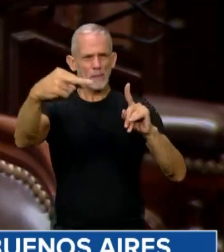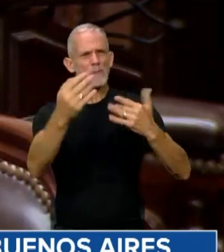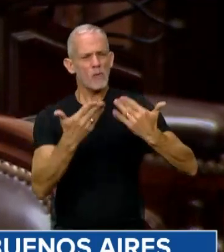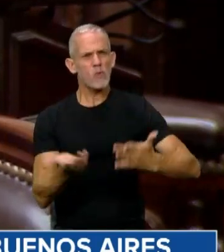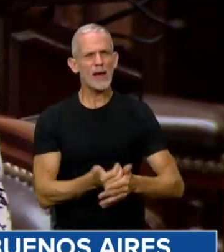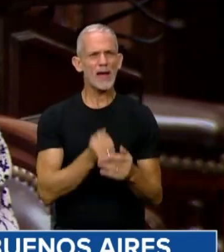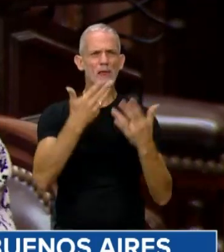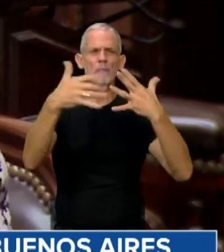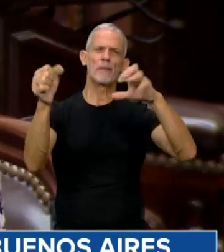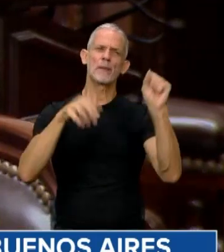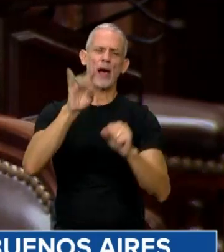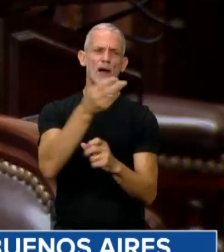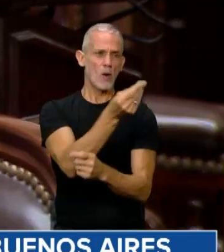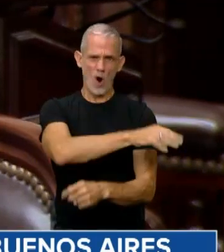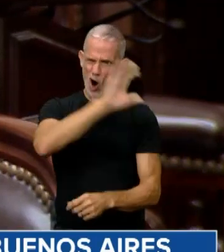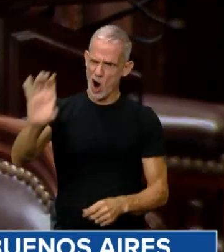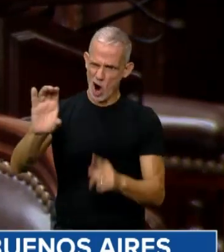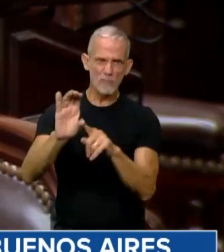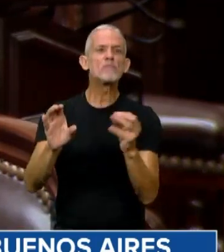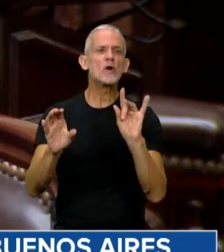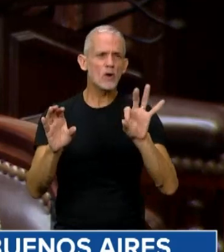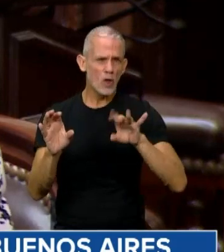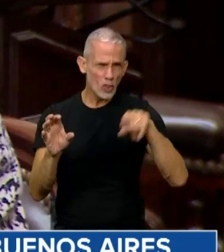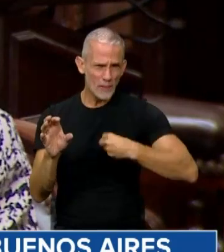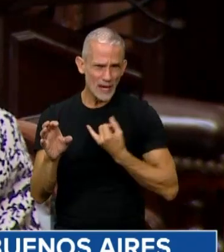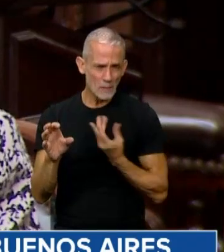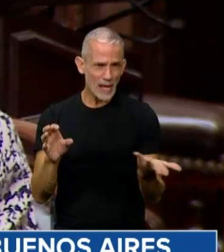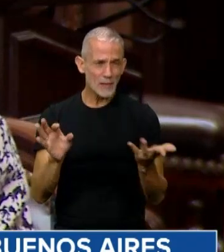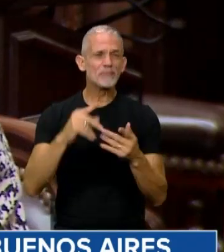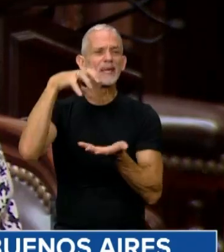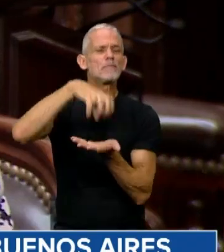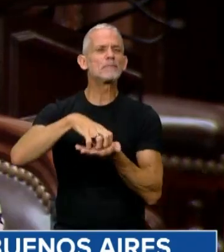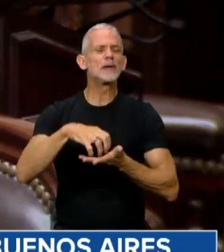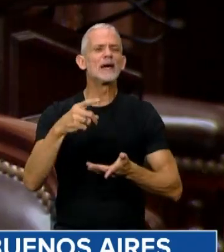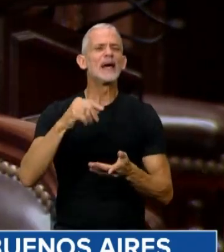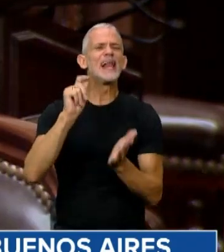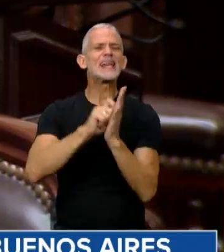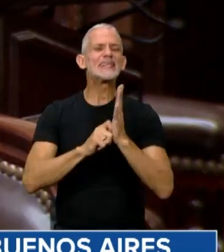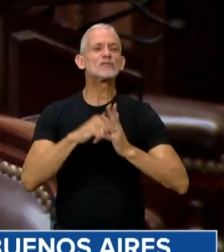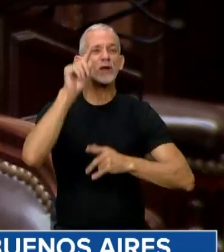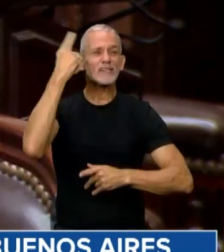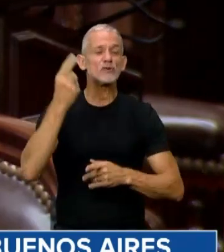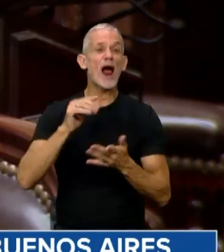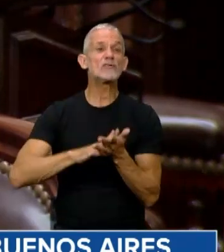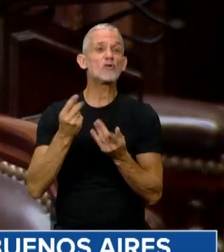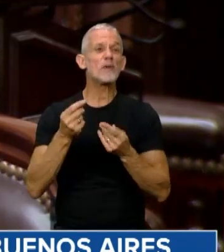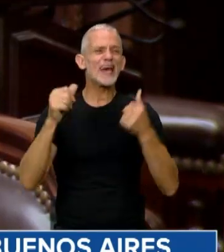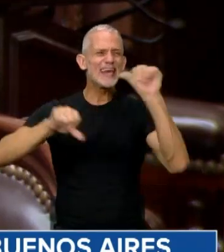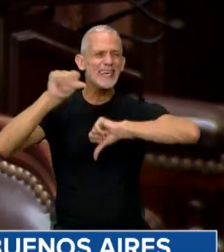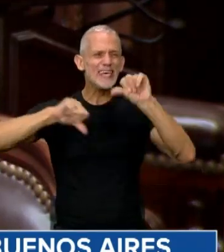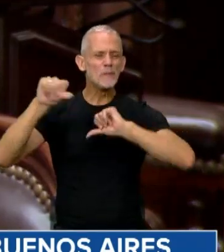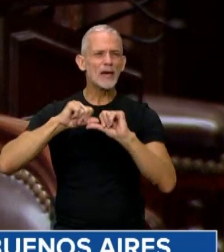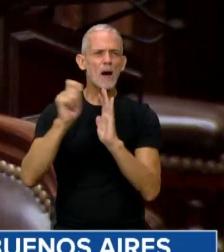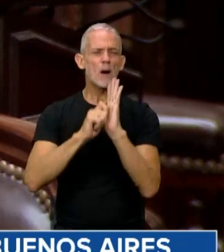áreas y detectar transacciones irregulares, que hace el Registro Nacional de Precursores Químicos, que tiene la posibilidad